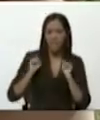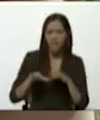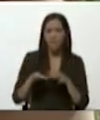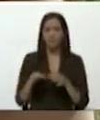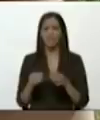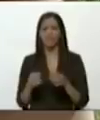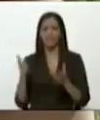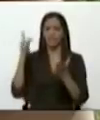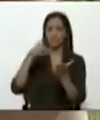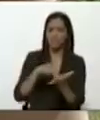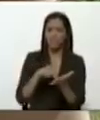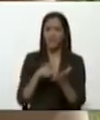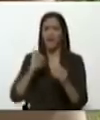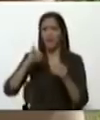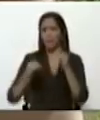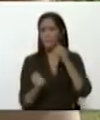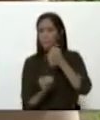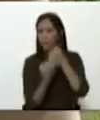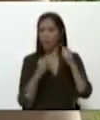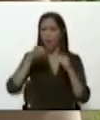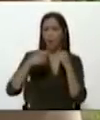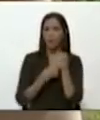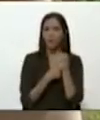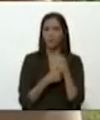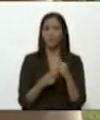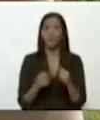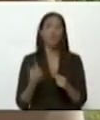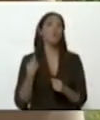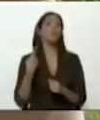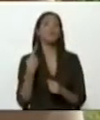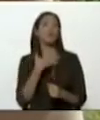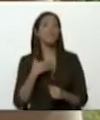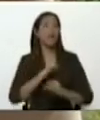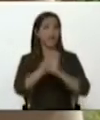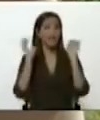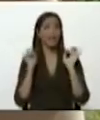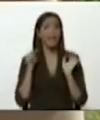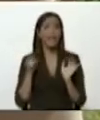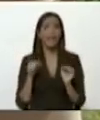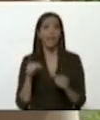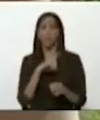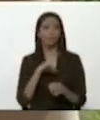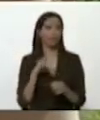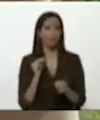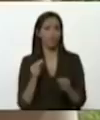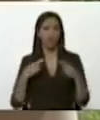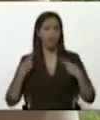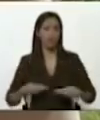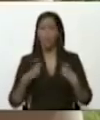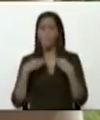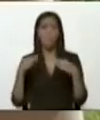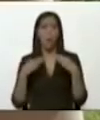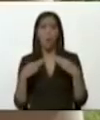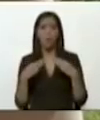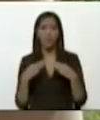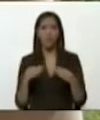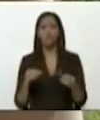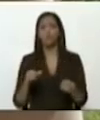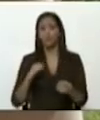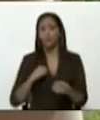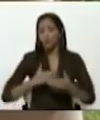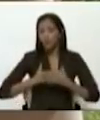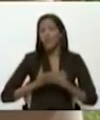lealtad a Juan Guaidó? El primer punto que quiero aclarar allí, que estos no son recursos públicos, son